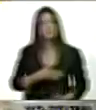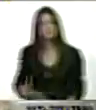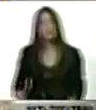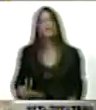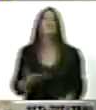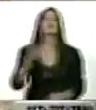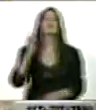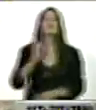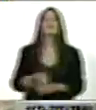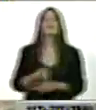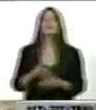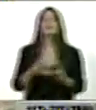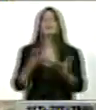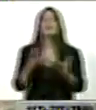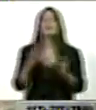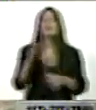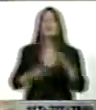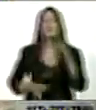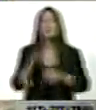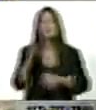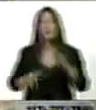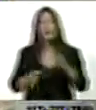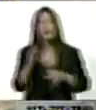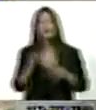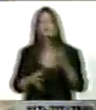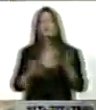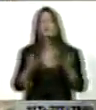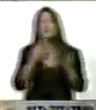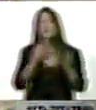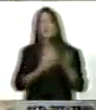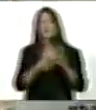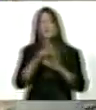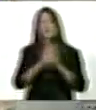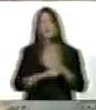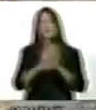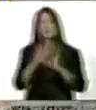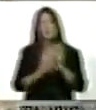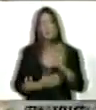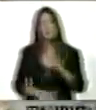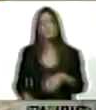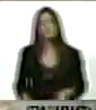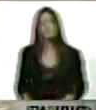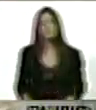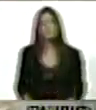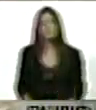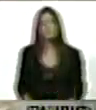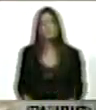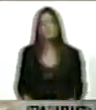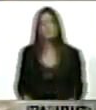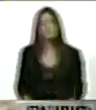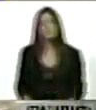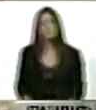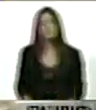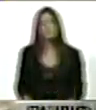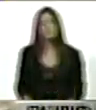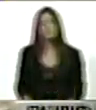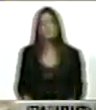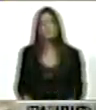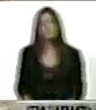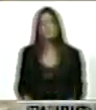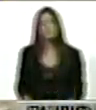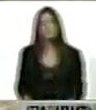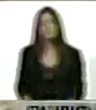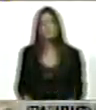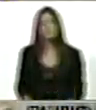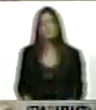las sentencias emanadas del Tribunal Supremo de Justicia según establece la Constitución. Así que es